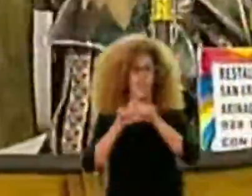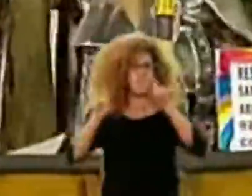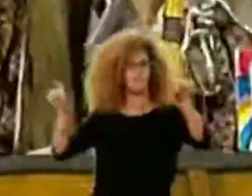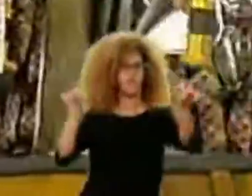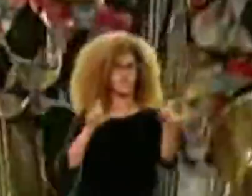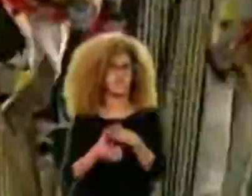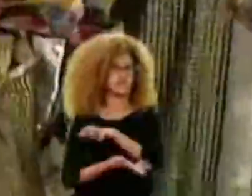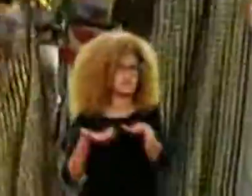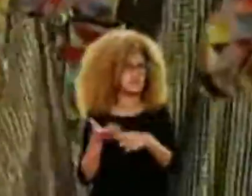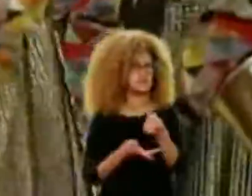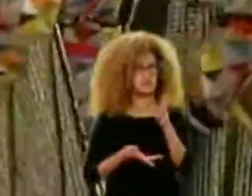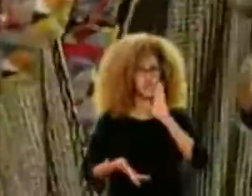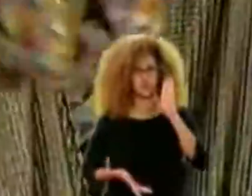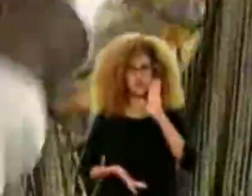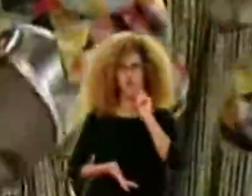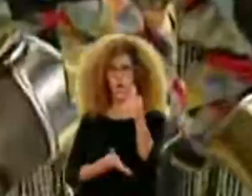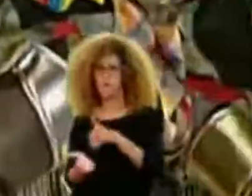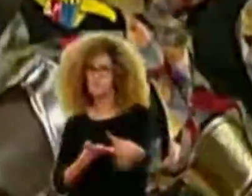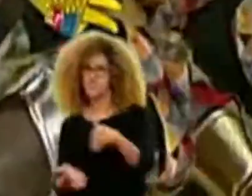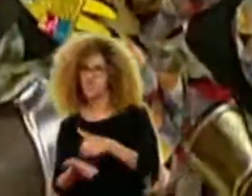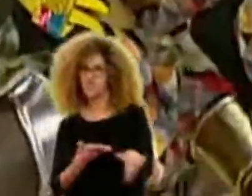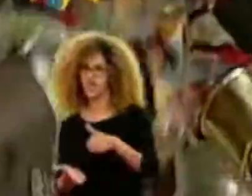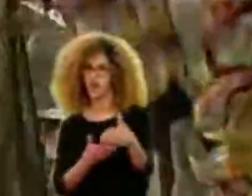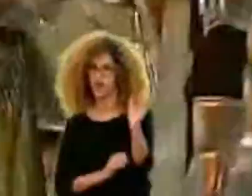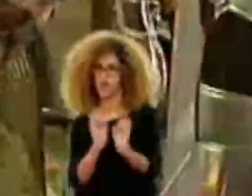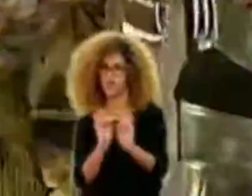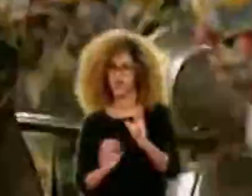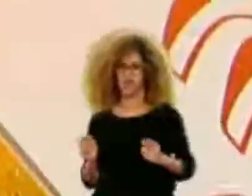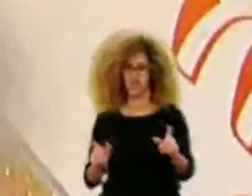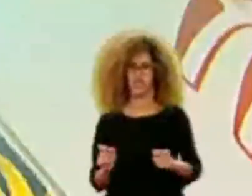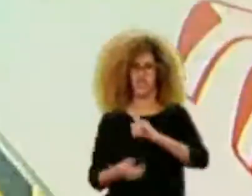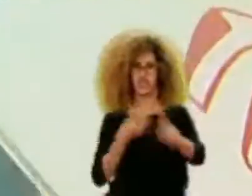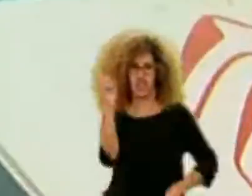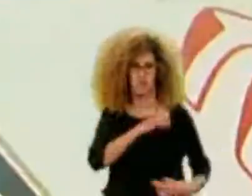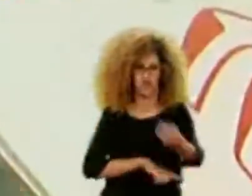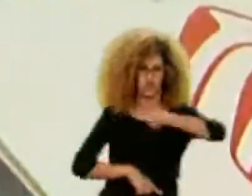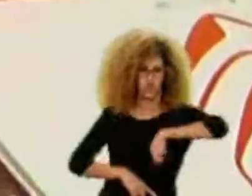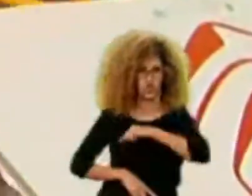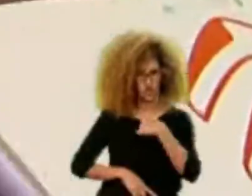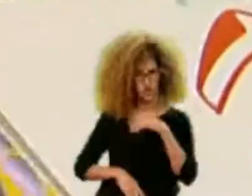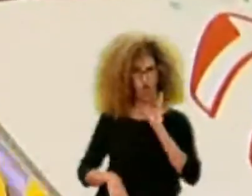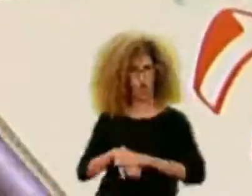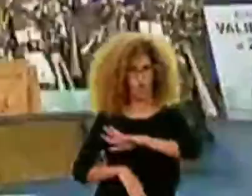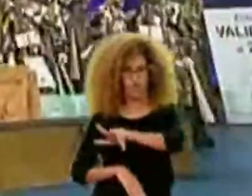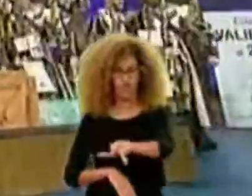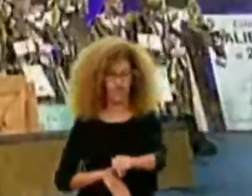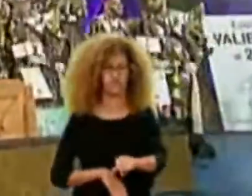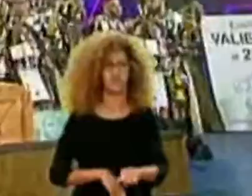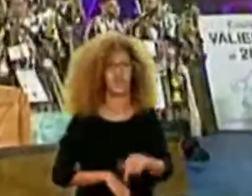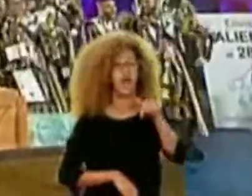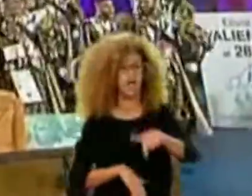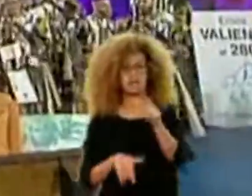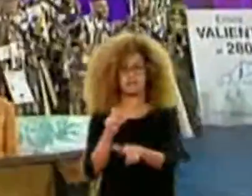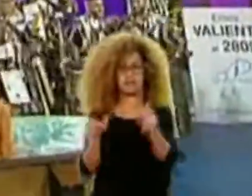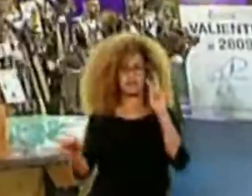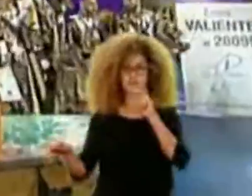Beneguera. Los millones que se han ido en comisiones. Y después nosotros somos saqueadores. Aquí hay